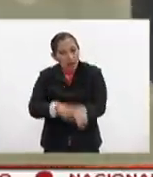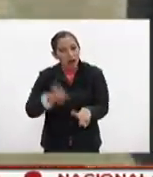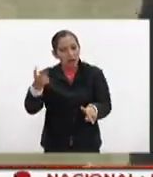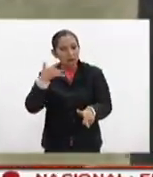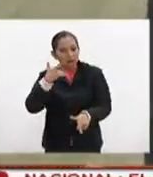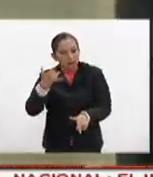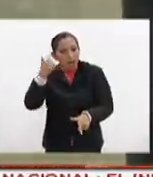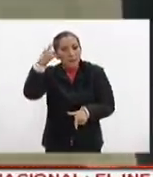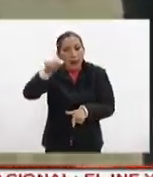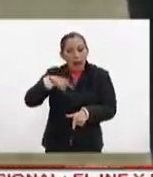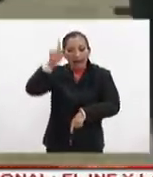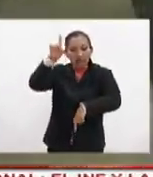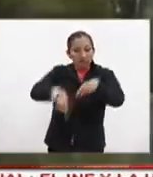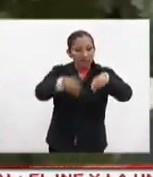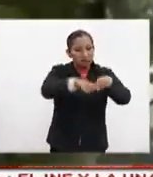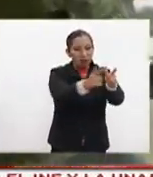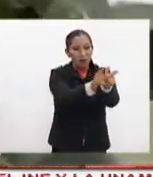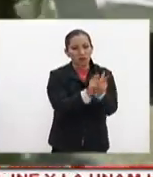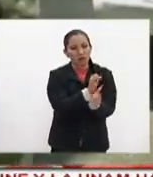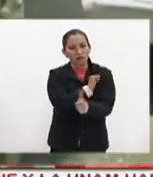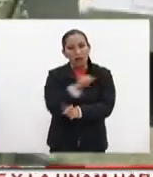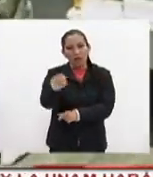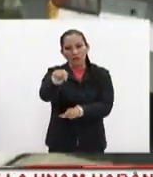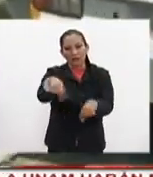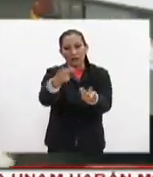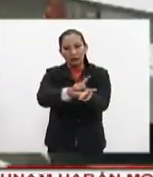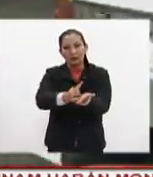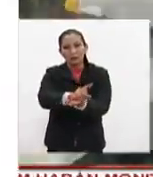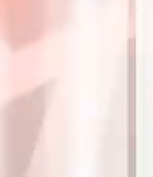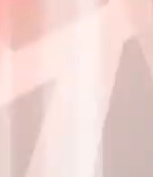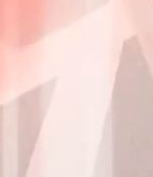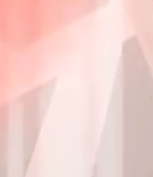este esfuerzo para derrotar al crimen organizado.